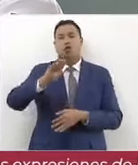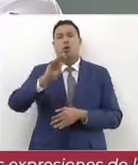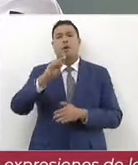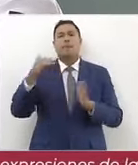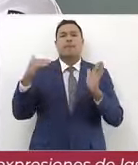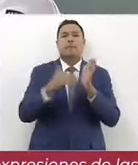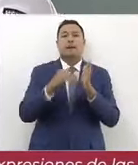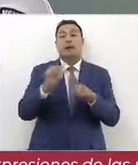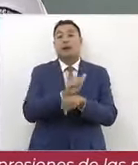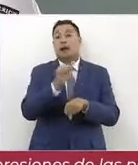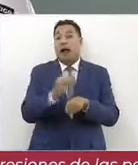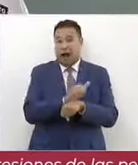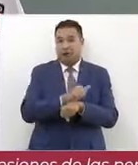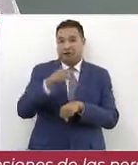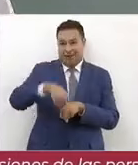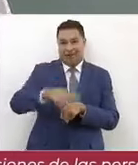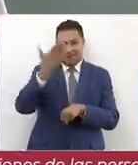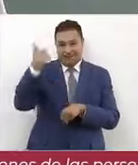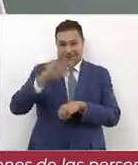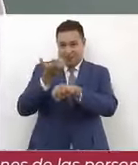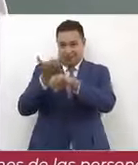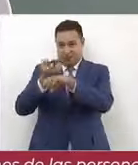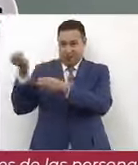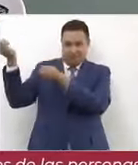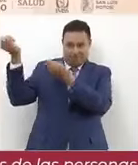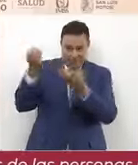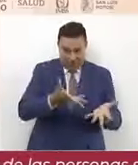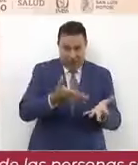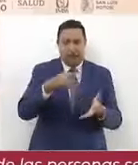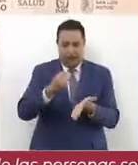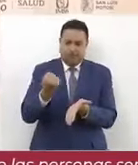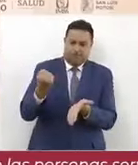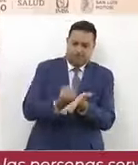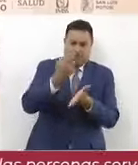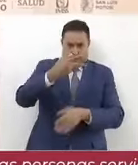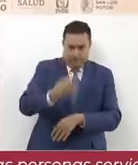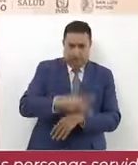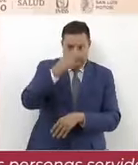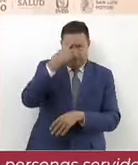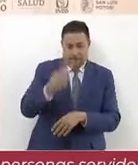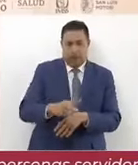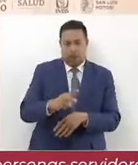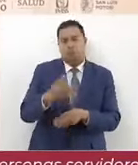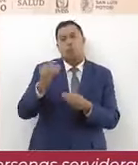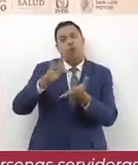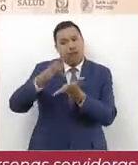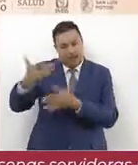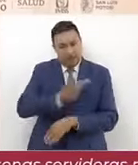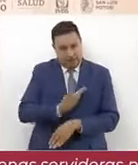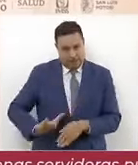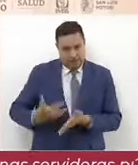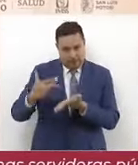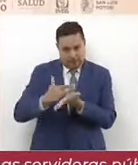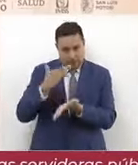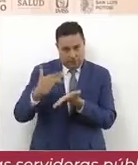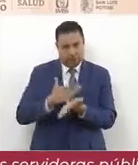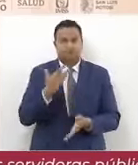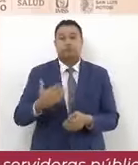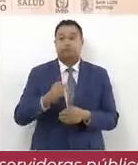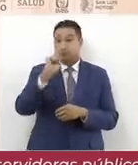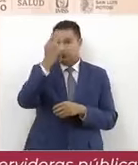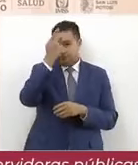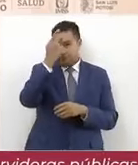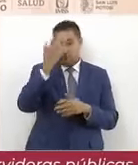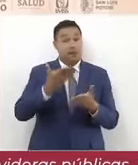autos chocolates en la entidad potosina. Muchas gracias, presidente, también. Hoy, San Luis Potosí